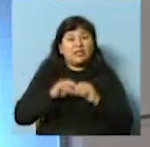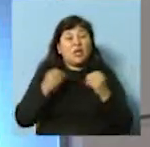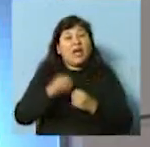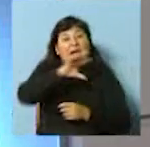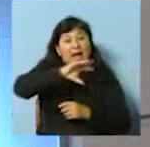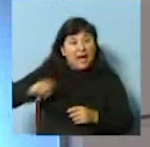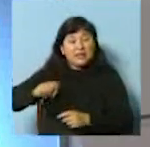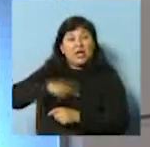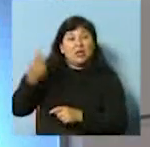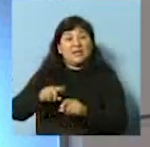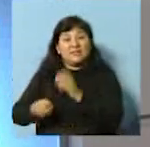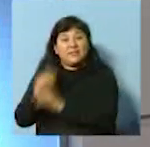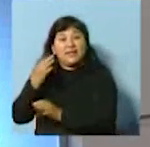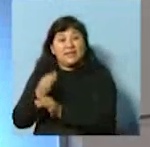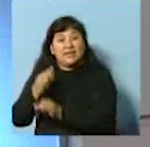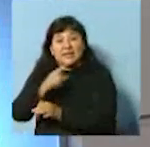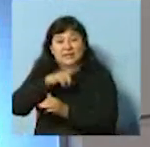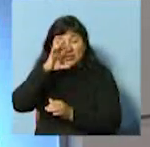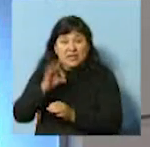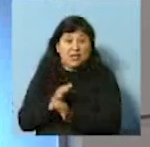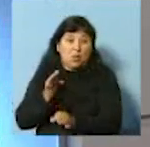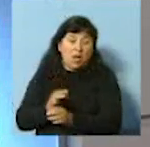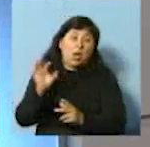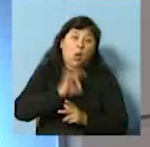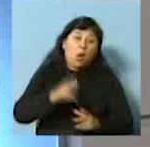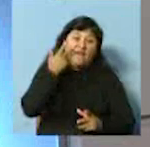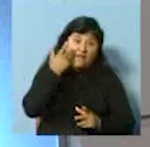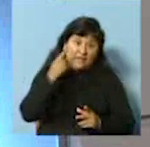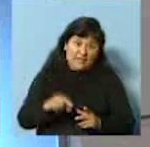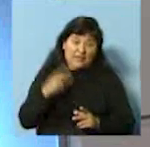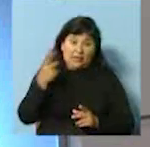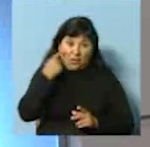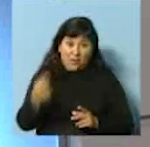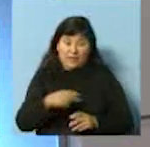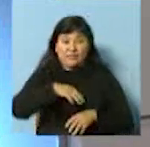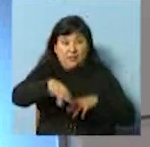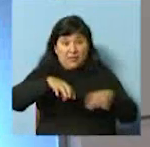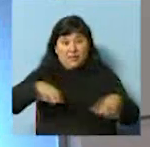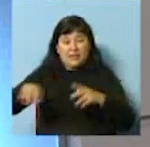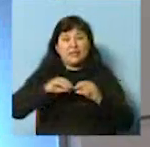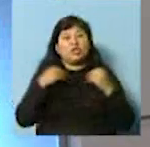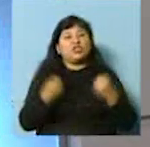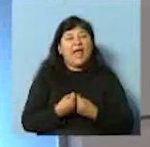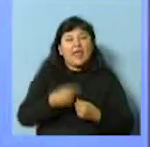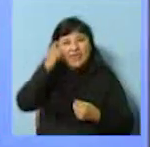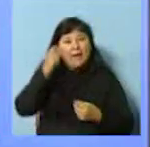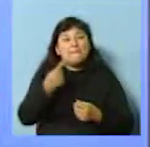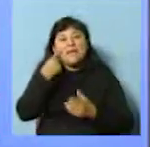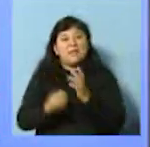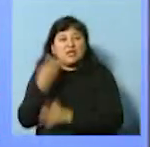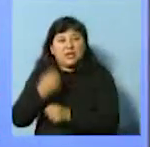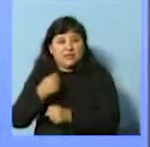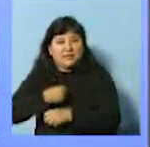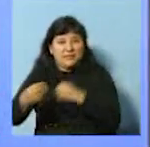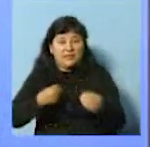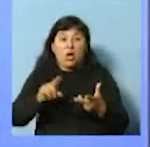en su equivalente a 2.000 viviendas con eso tranquilamente podríamos crear fuentes de trabajo para 10.000 trabajadores después hay